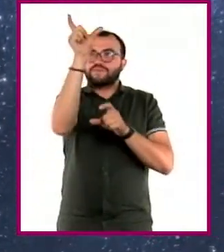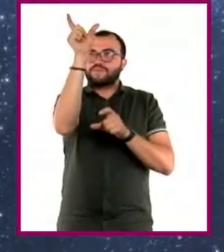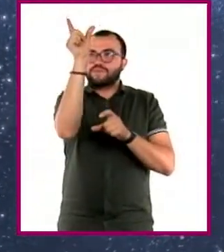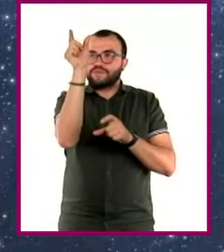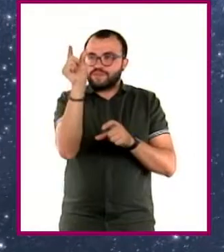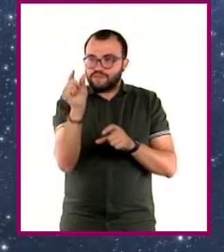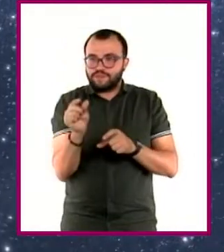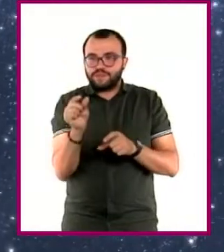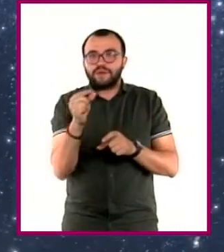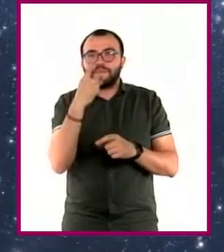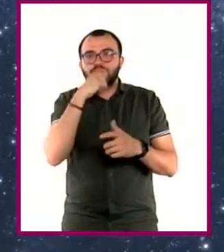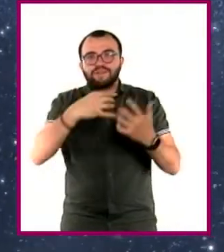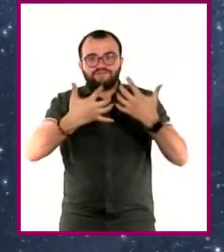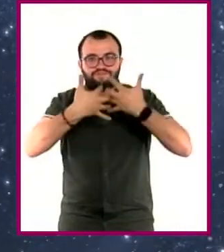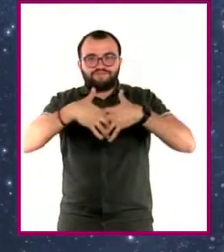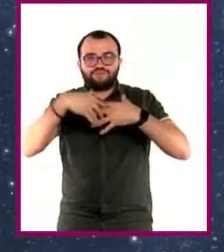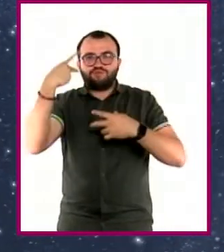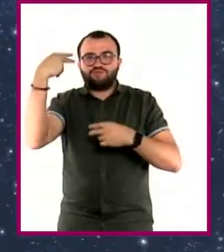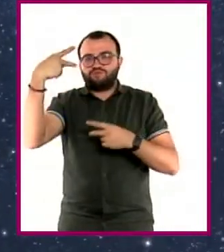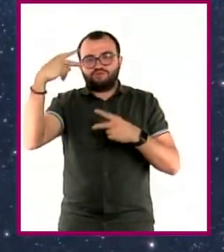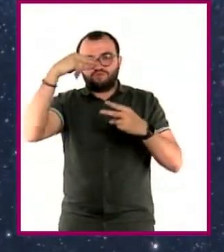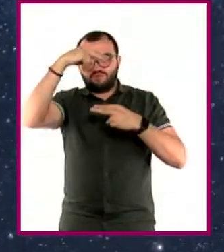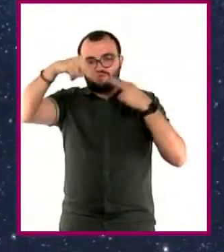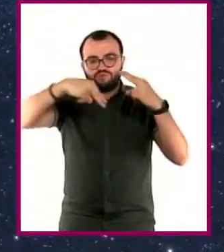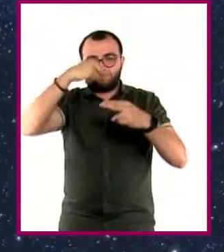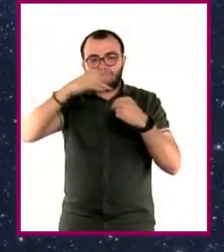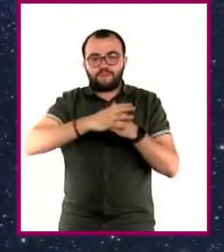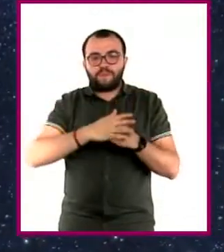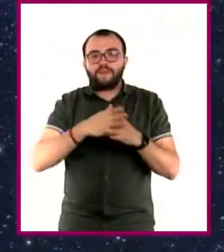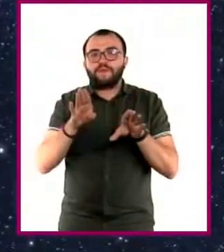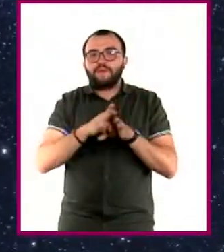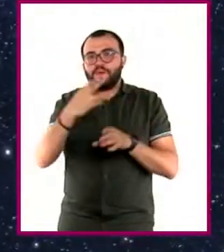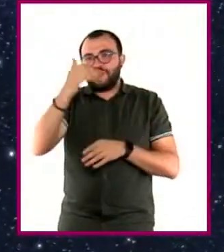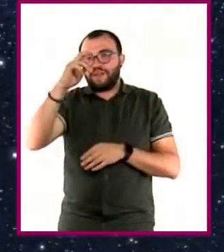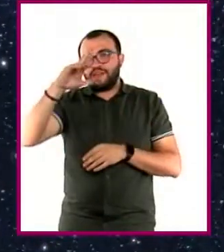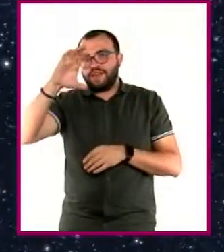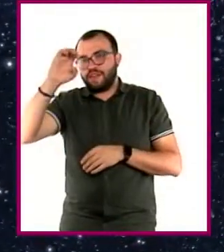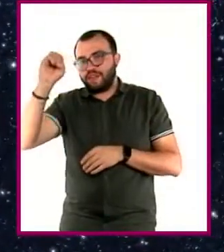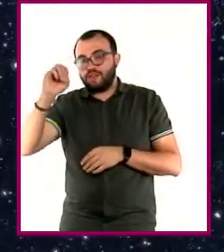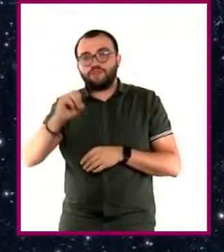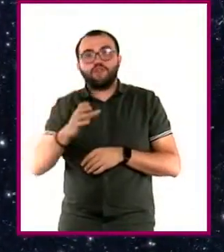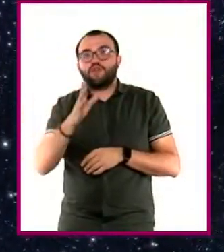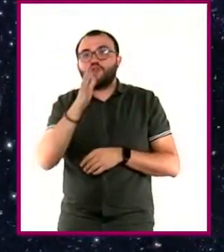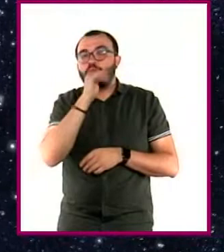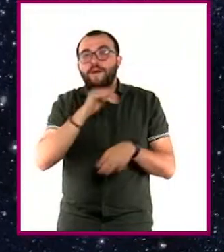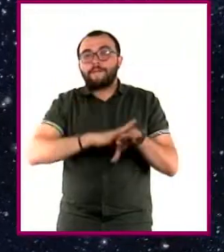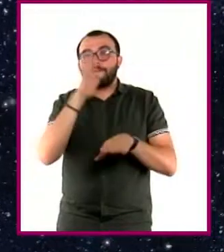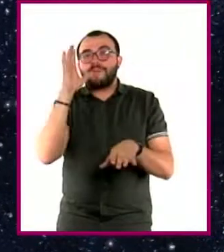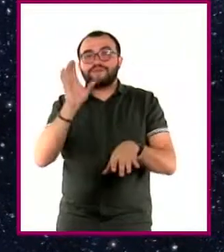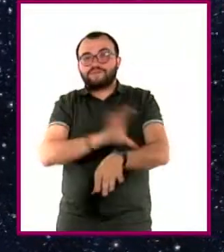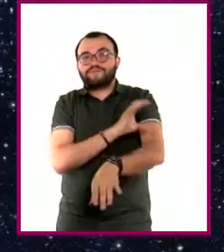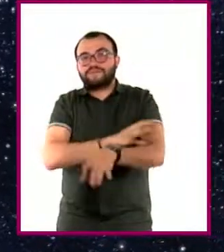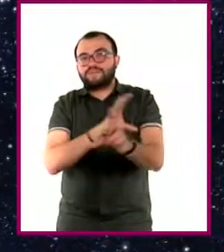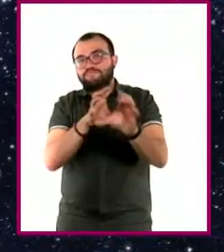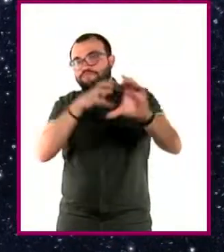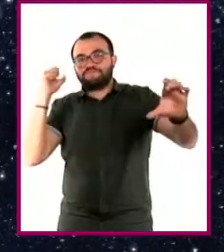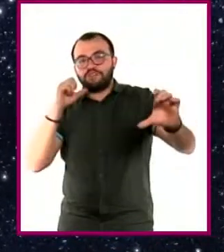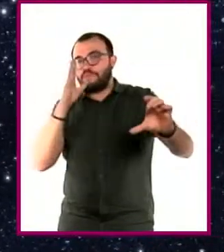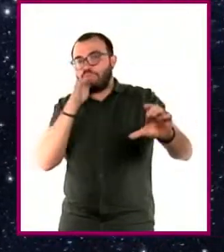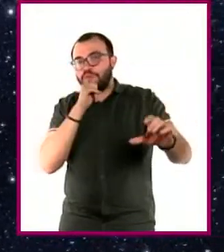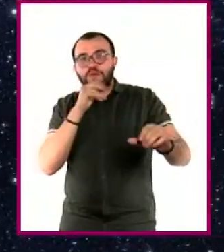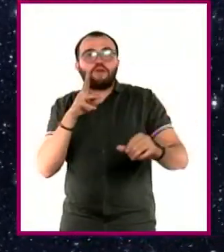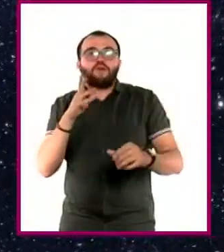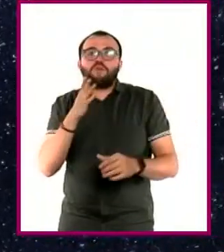procesos nucleares. ¿Qué ocurre con el hierro? Es el núcleo con mayor estabilidad. Ya no se puede desprender más energía y por ende ya no podemos